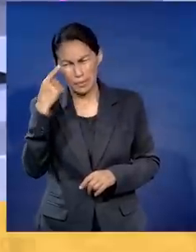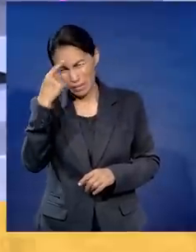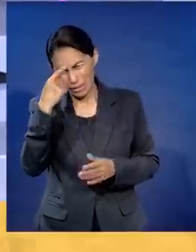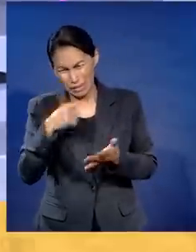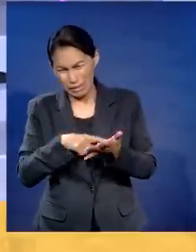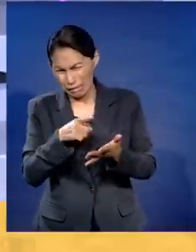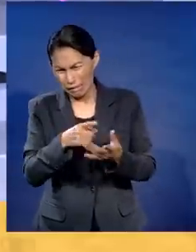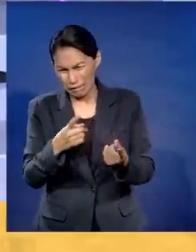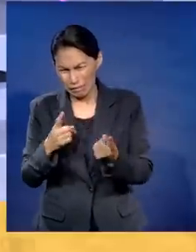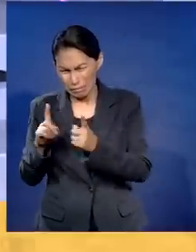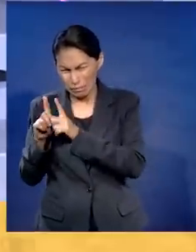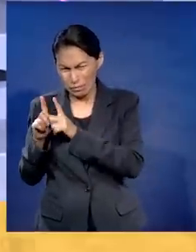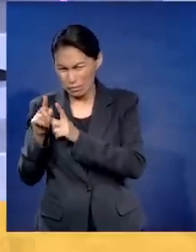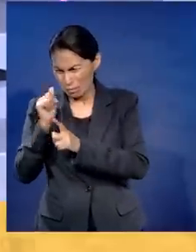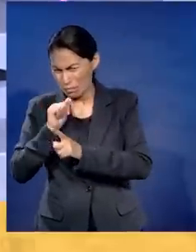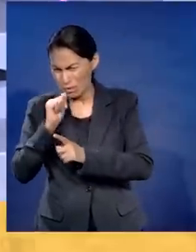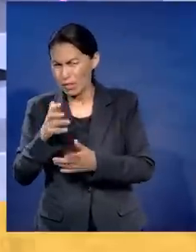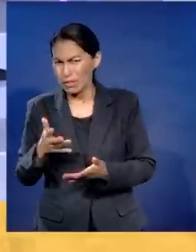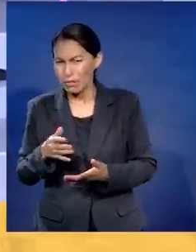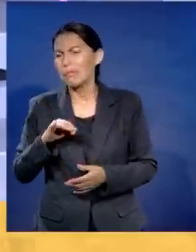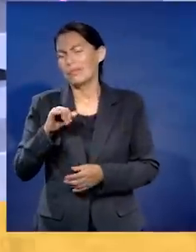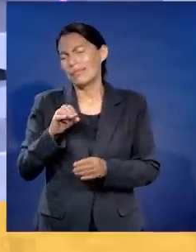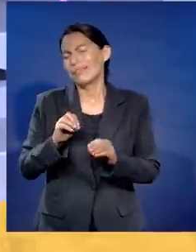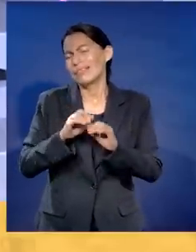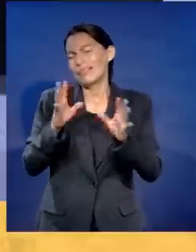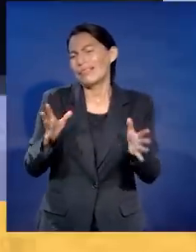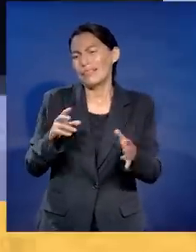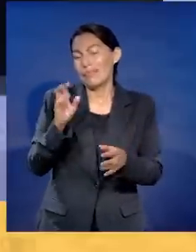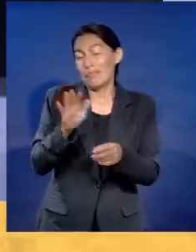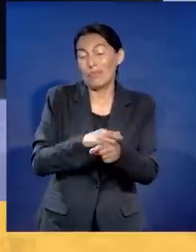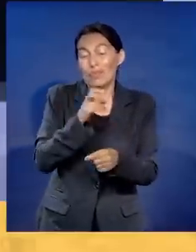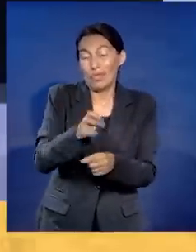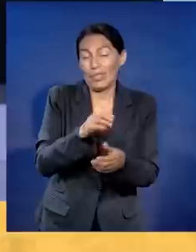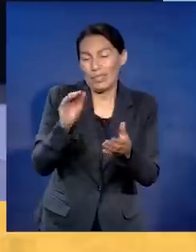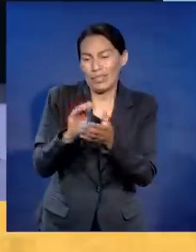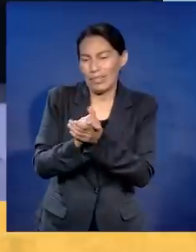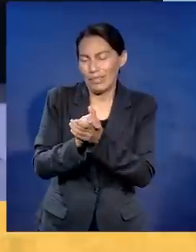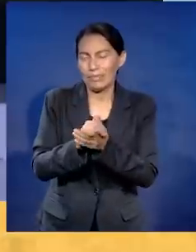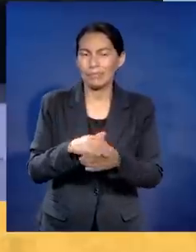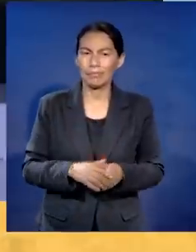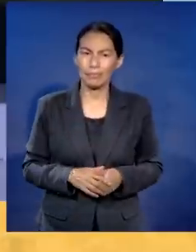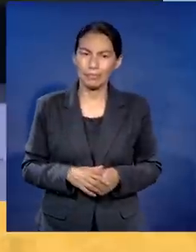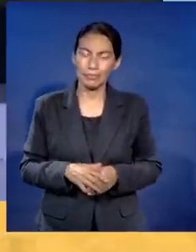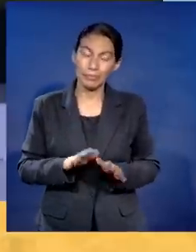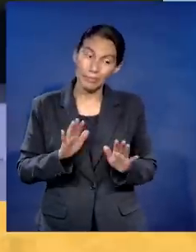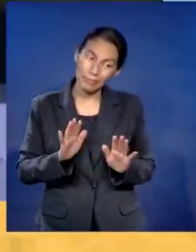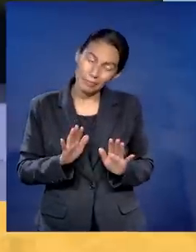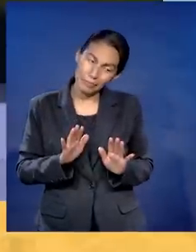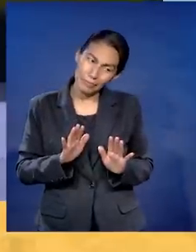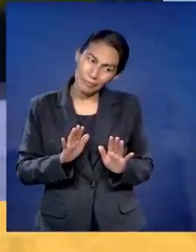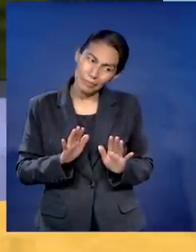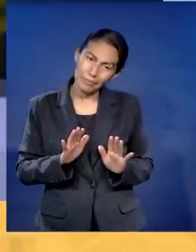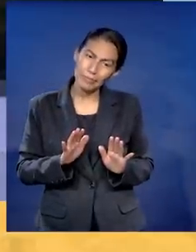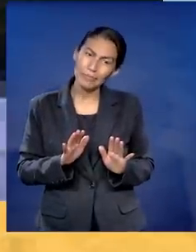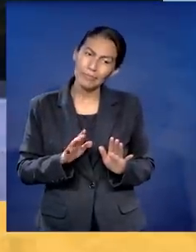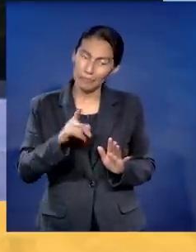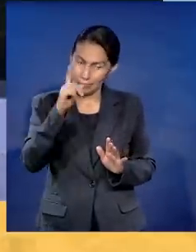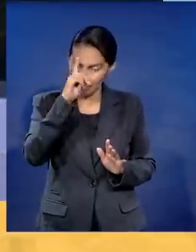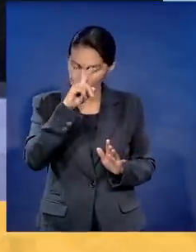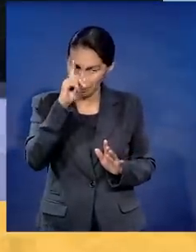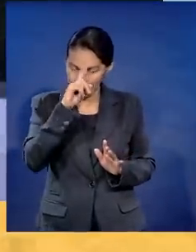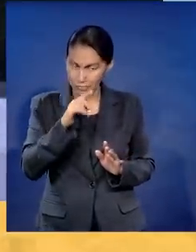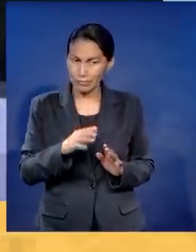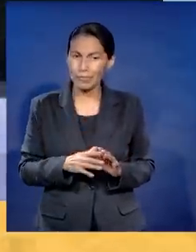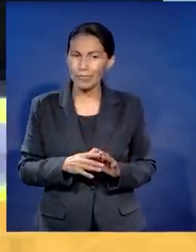crees que le guste andar contigo todo el tiempo? Y yo le dije, claro que sí, por eso se va a casar conmigo. Mire, mijo,